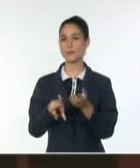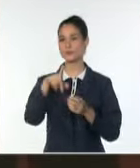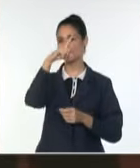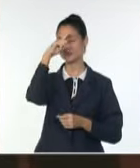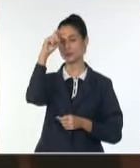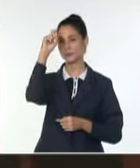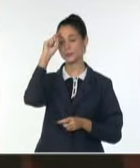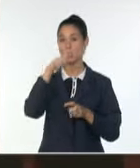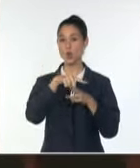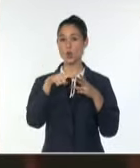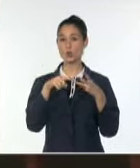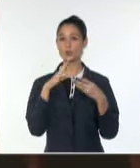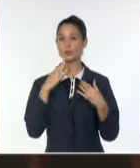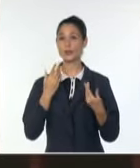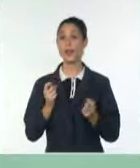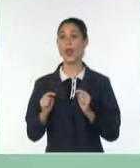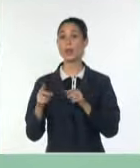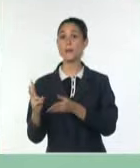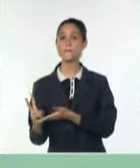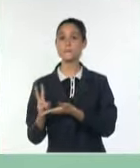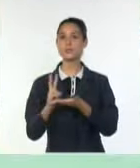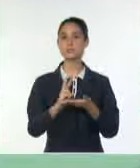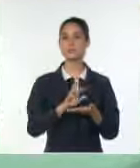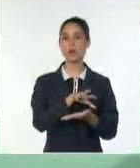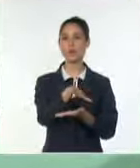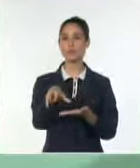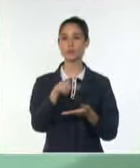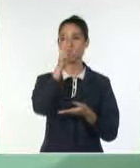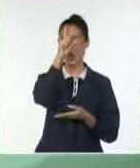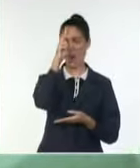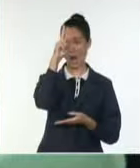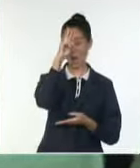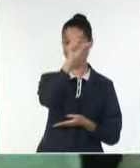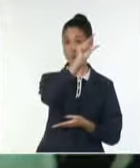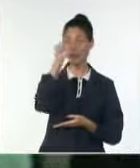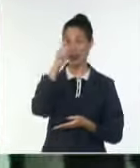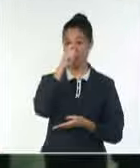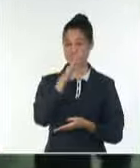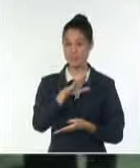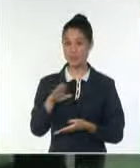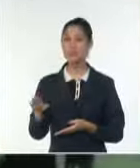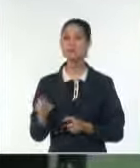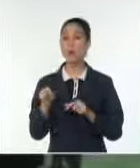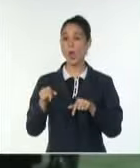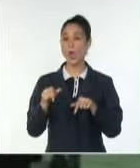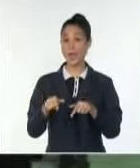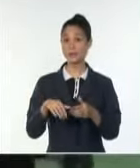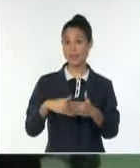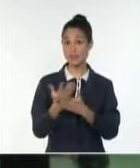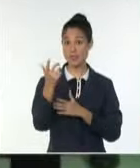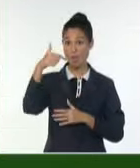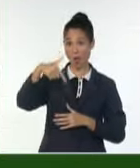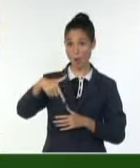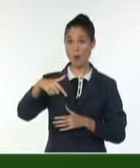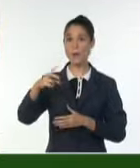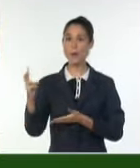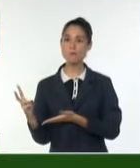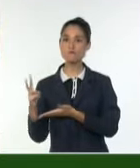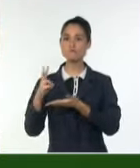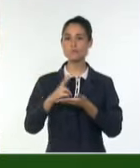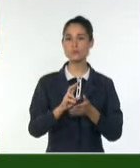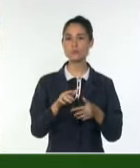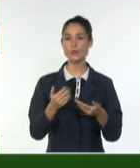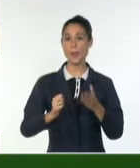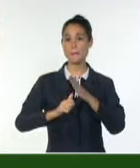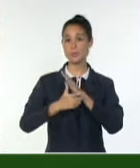hasta el hospital pediátrico provincial de Sant espíritus José Martí llegó este jueves el presidente cubano Miguel Díaz canel Bermúdez junto al